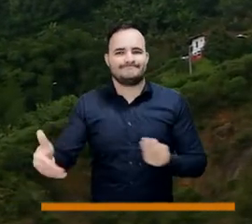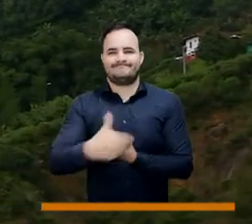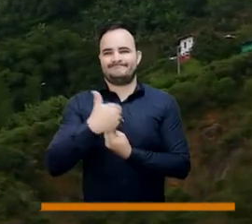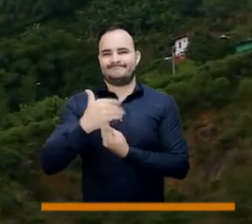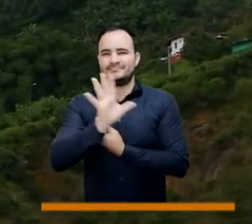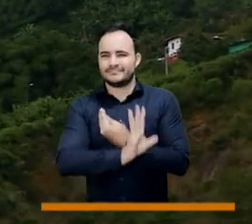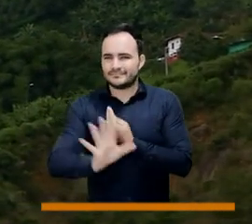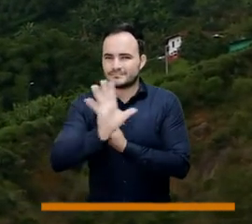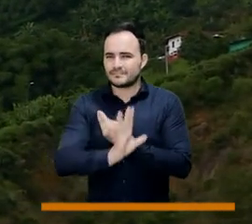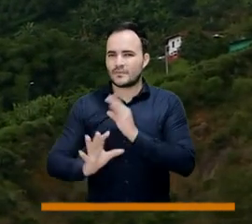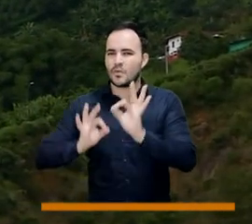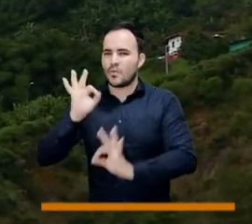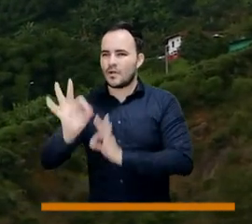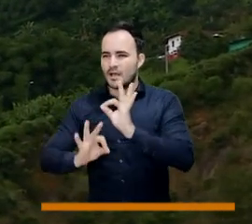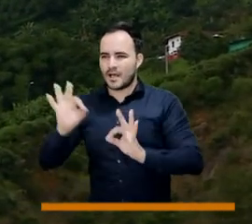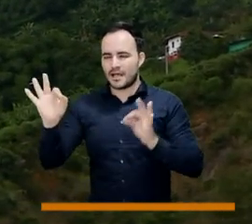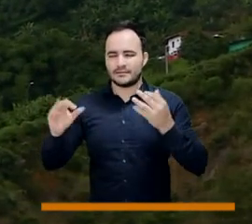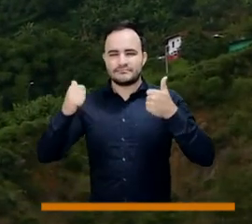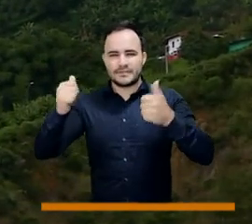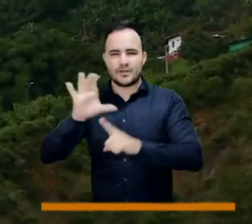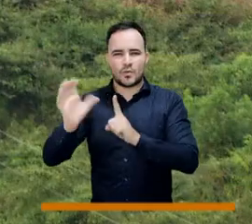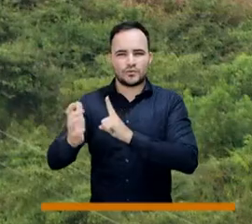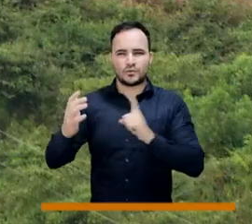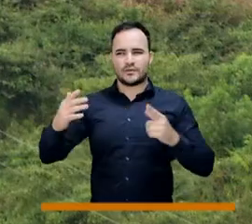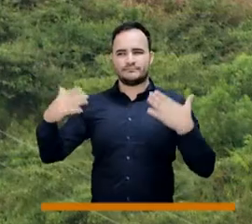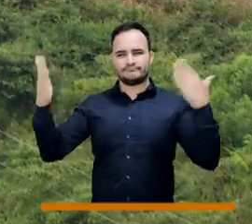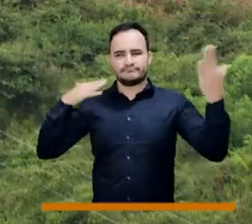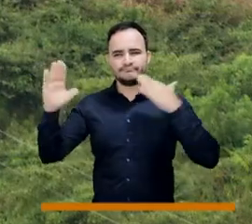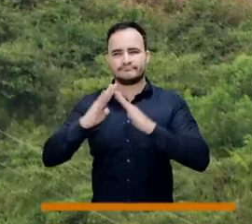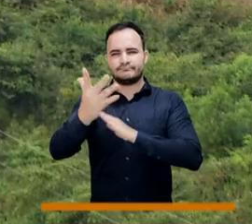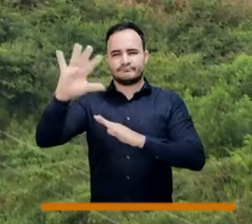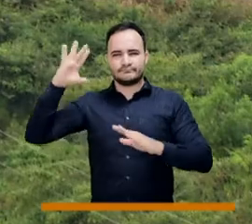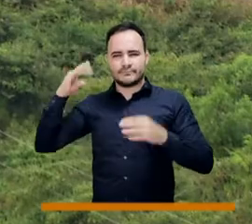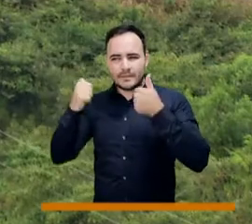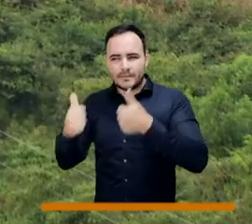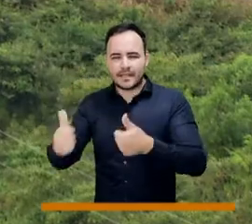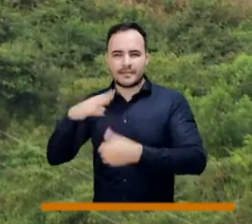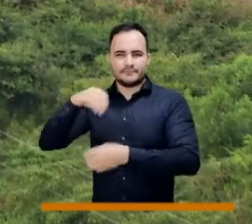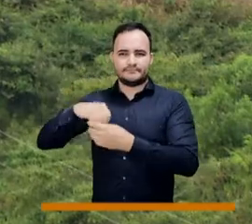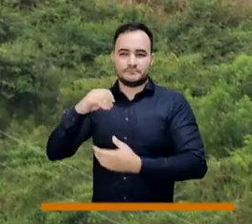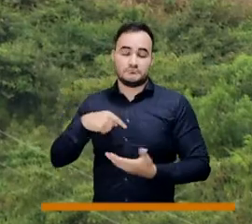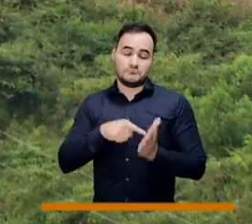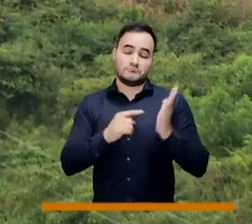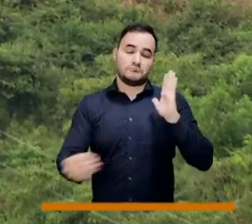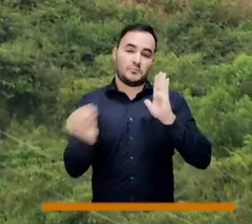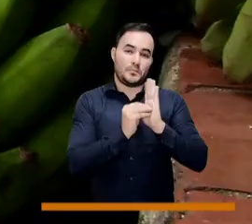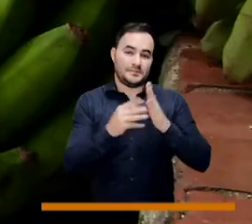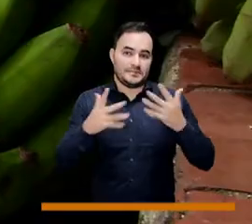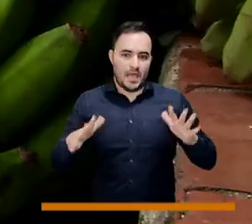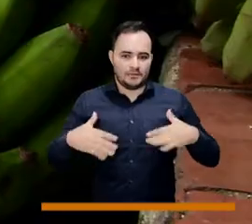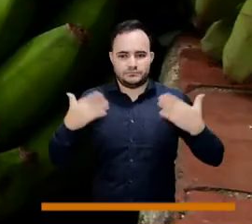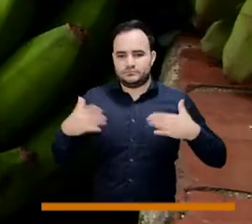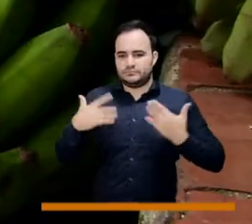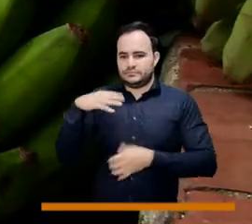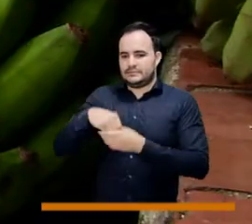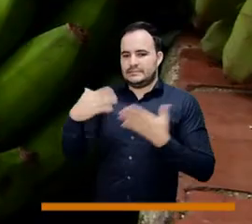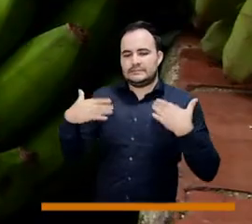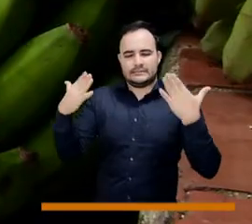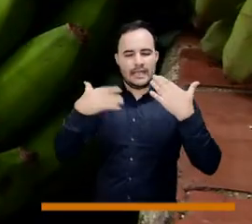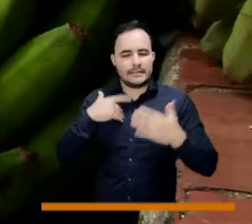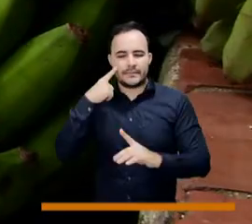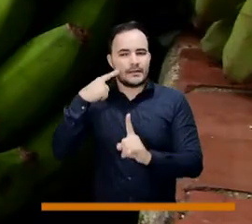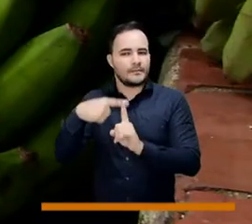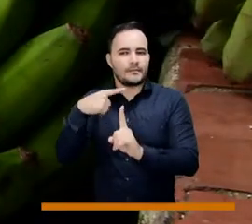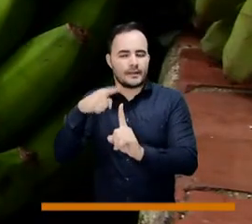busca proteger esa cultura y esa permanencia campesina y esa existencia campesina que todavía hay en los 5 corregimientos, como vemos acá en